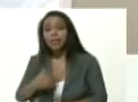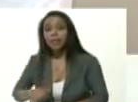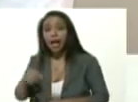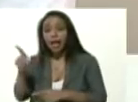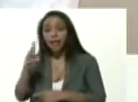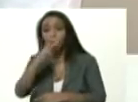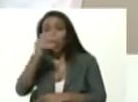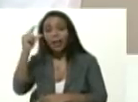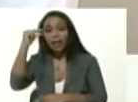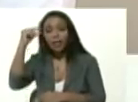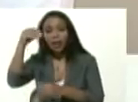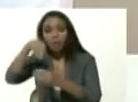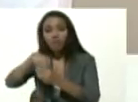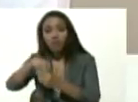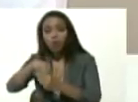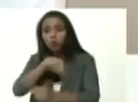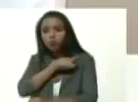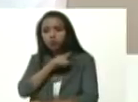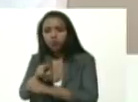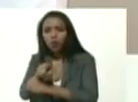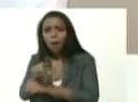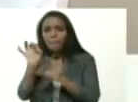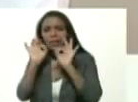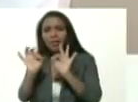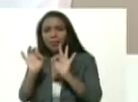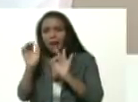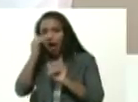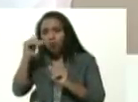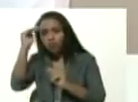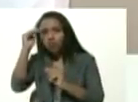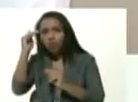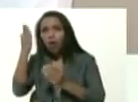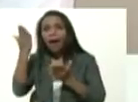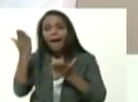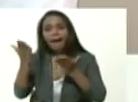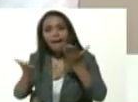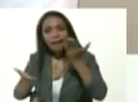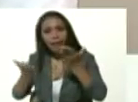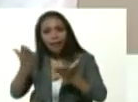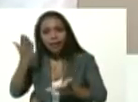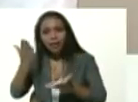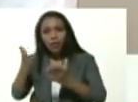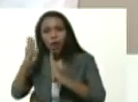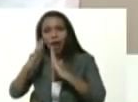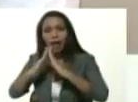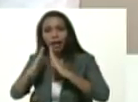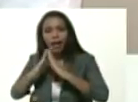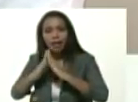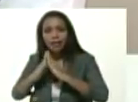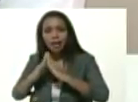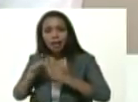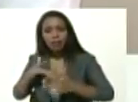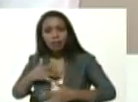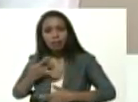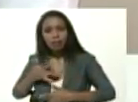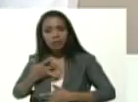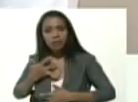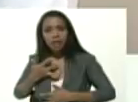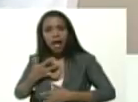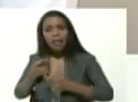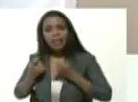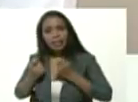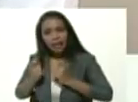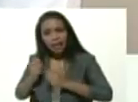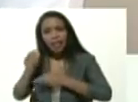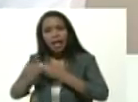obliga, especialmente a los adultos, a tratar de mantener el equilibrio en el hogar, el equilibrio emocional, a tratar de